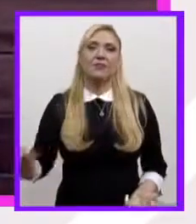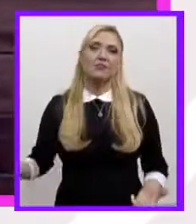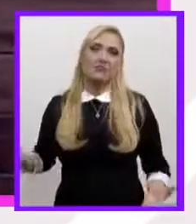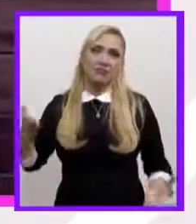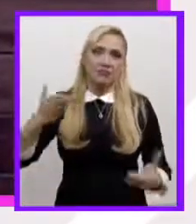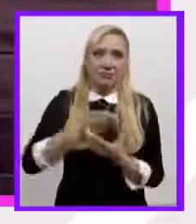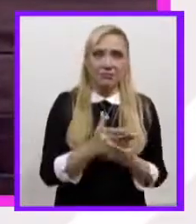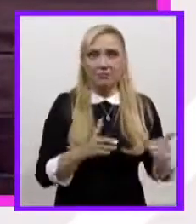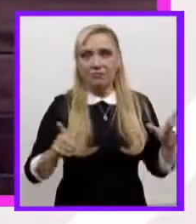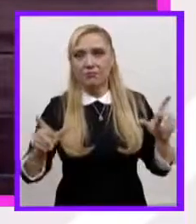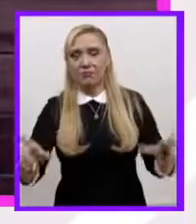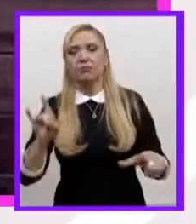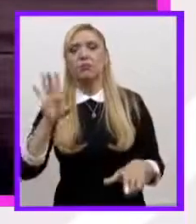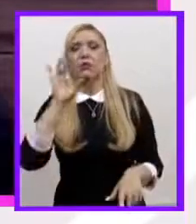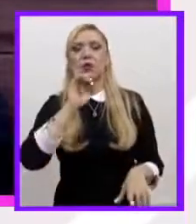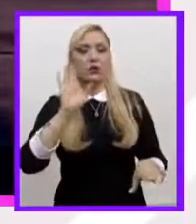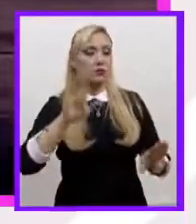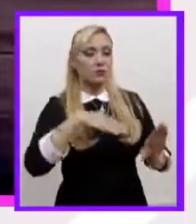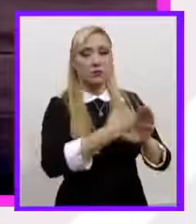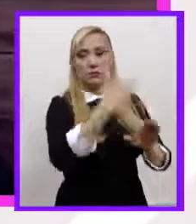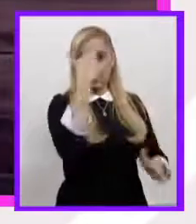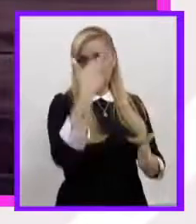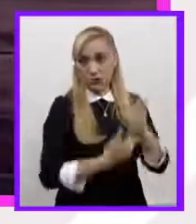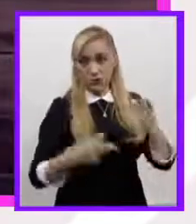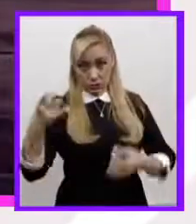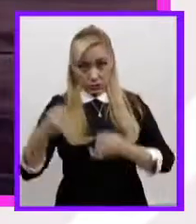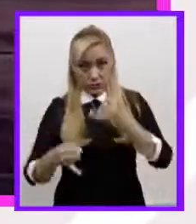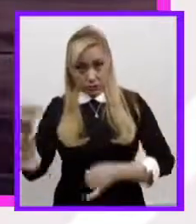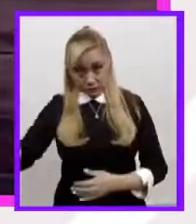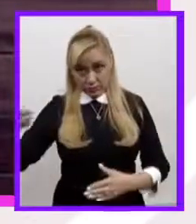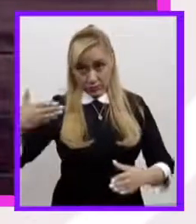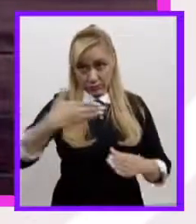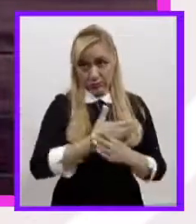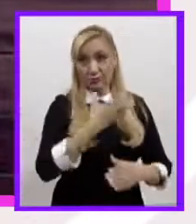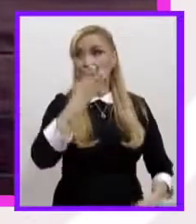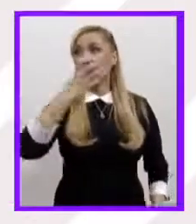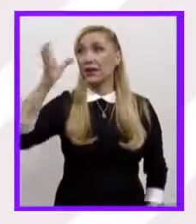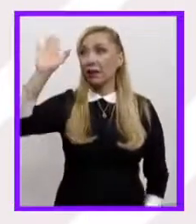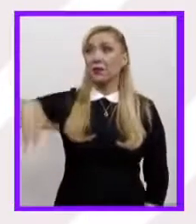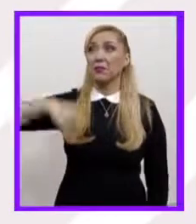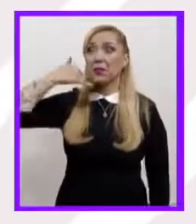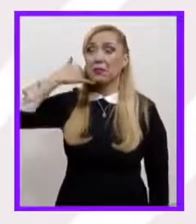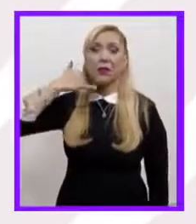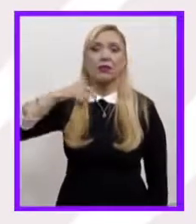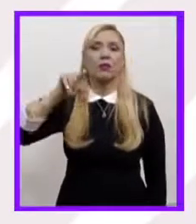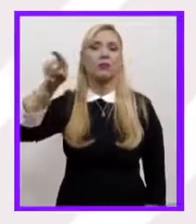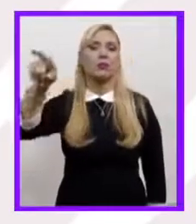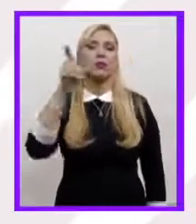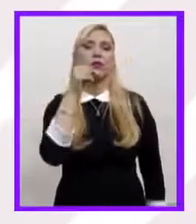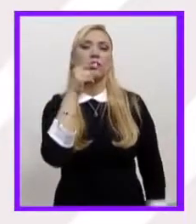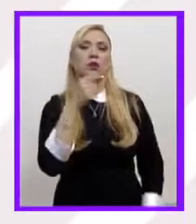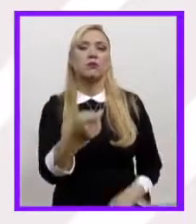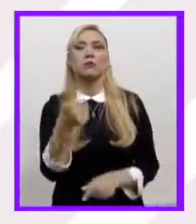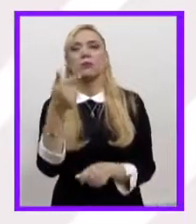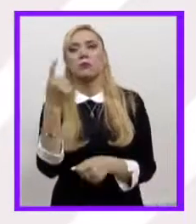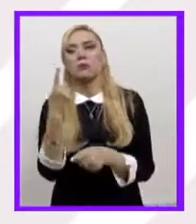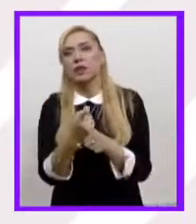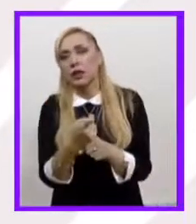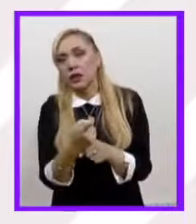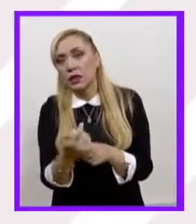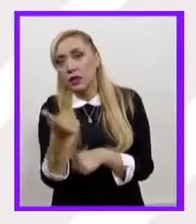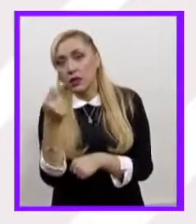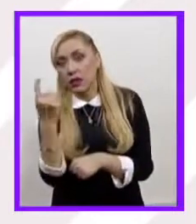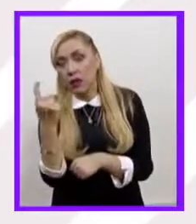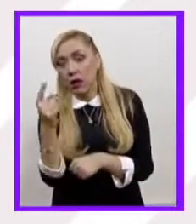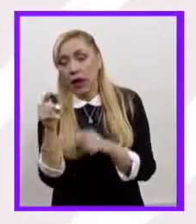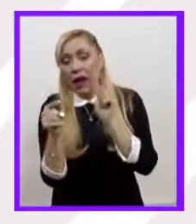Cuando una mujer violentada, no es el juez el que va a la casa a una llamada de auxilio, son las policías. Y ahí es donde se cometen una serie